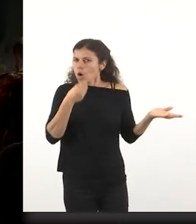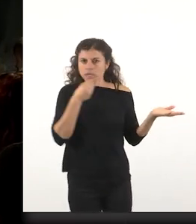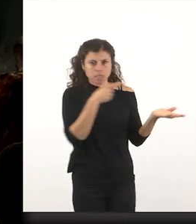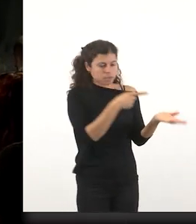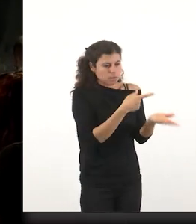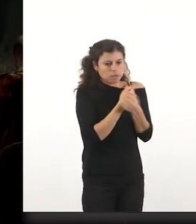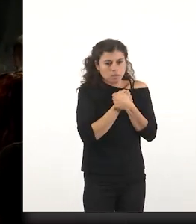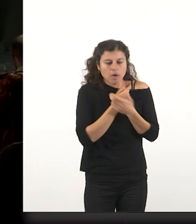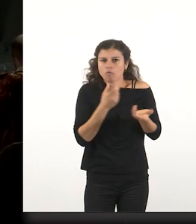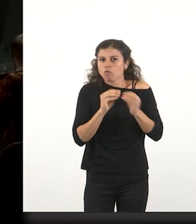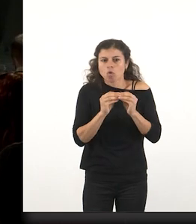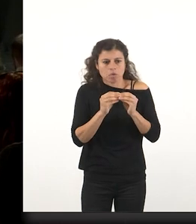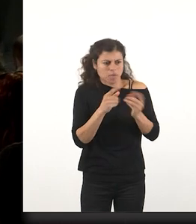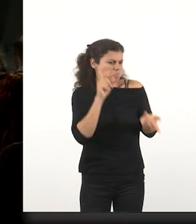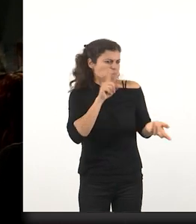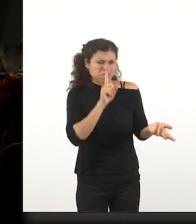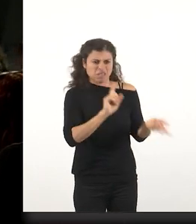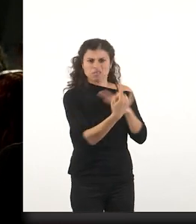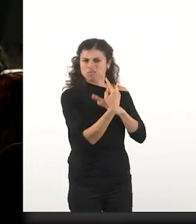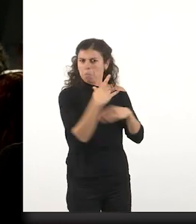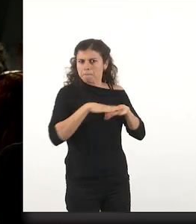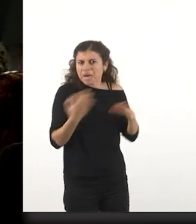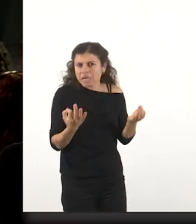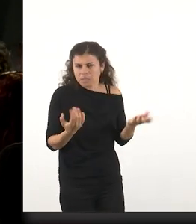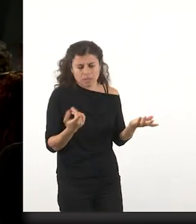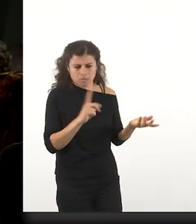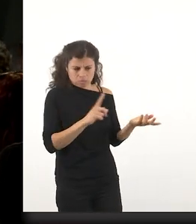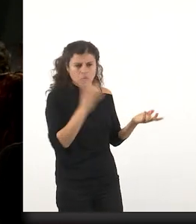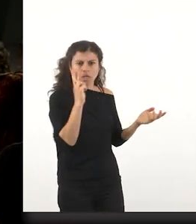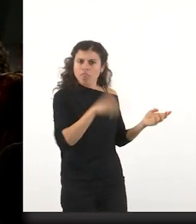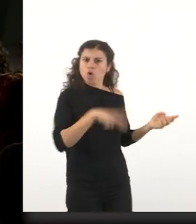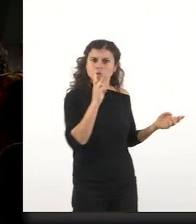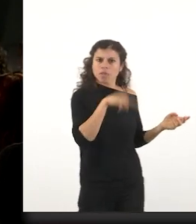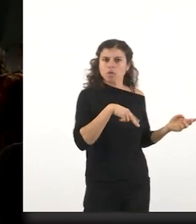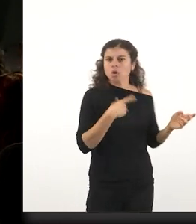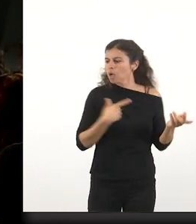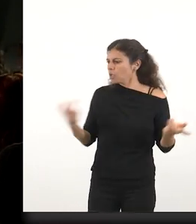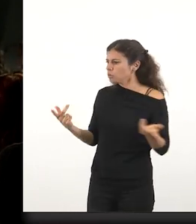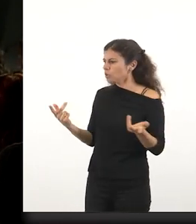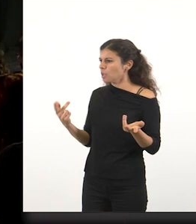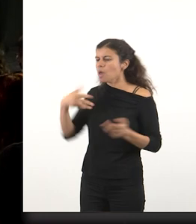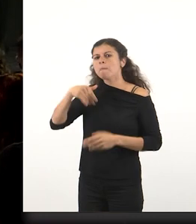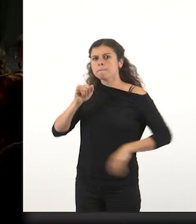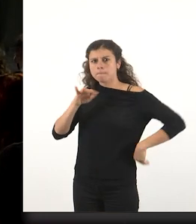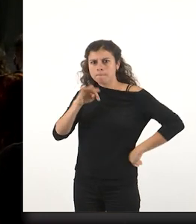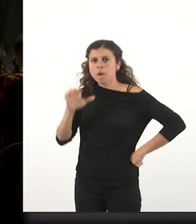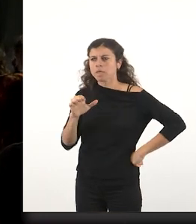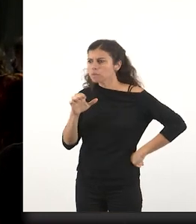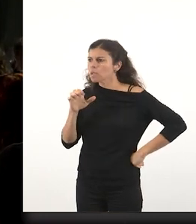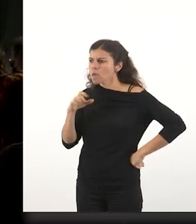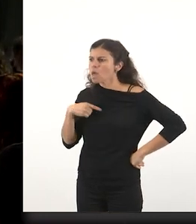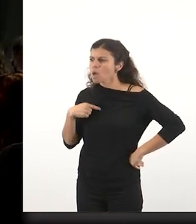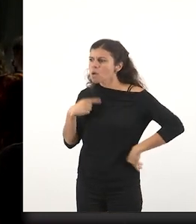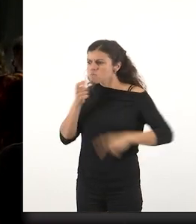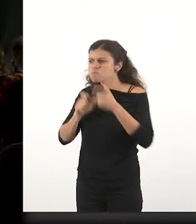Que alguien que te quiera así no tiene por qué mentirte. ¿Qué gana él mintiéndome? Pues claro que lleva razón. Por eso la Maite ve que me quita a mí la cara últimamente. Porque va hablando mierdas por ahí de